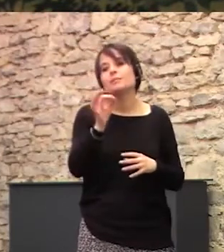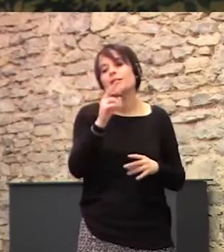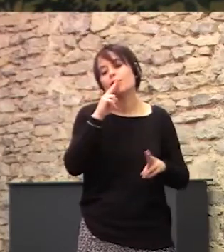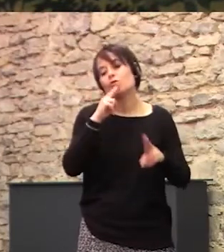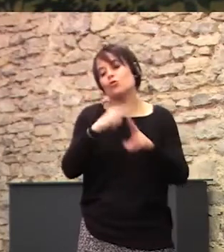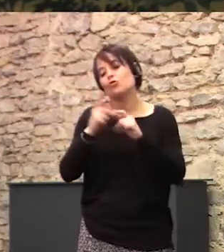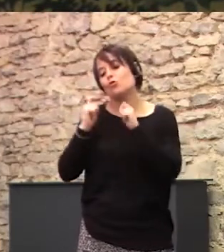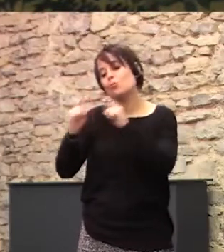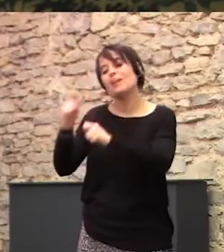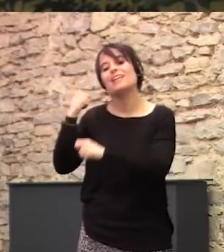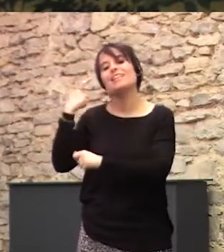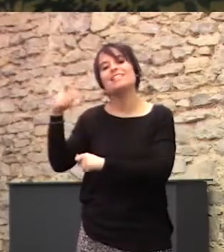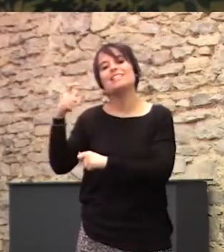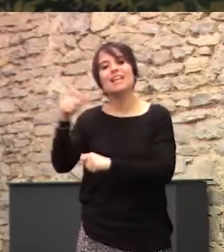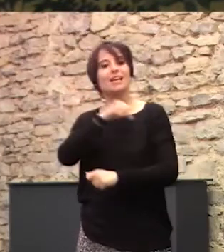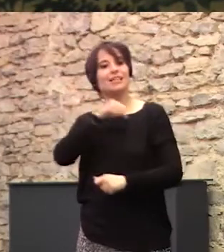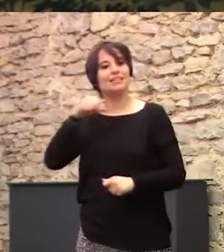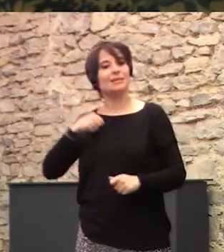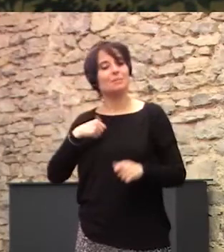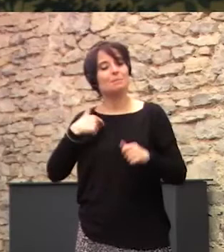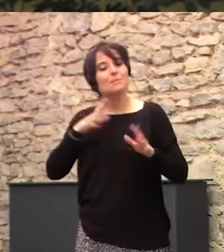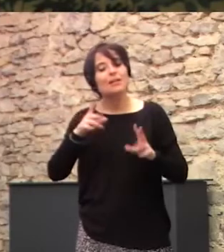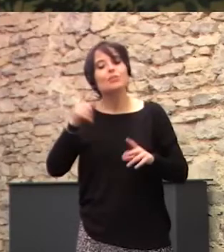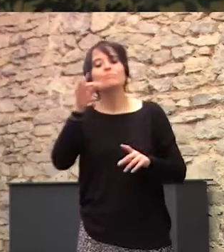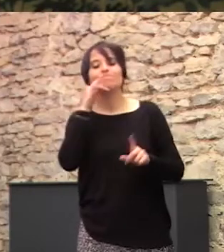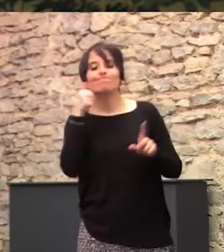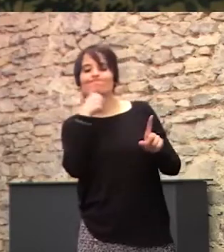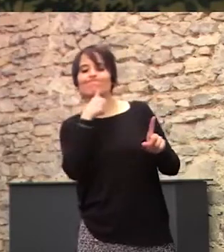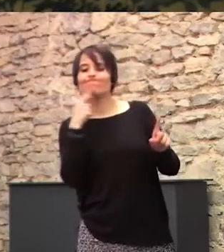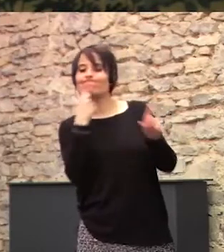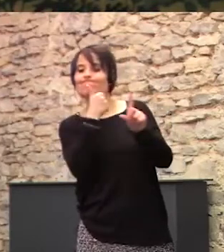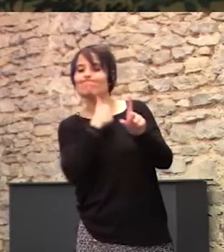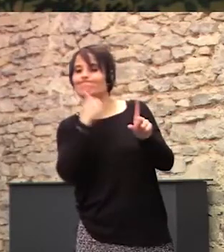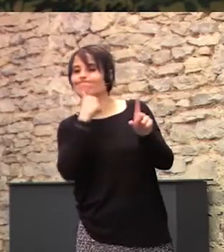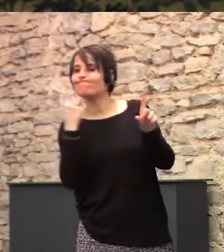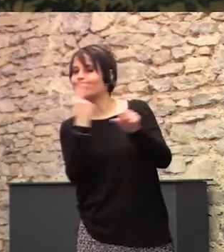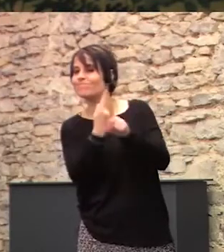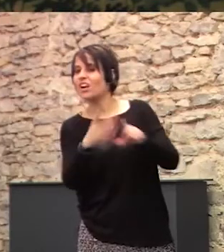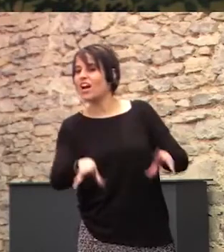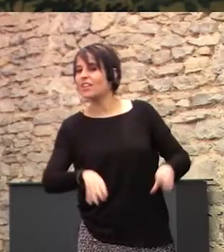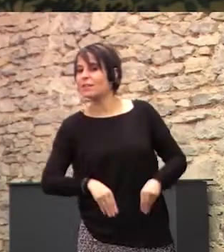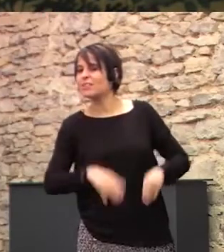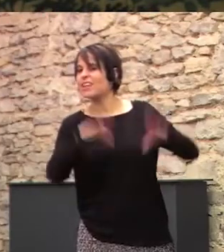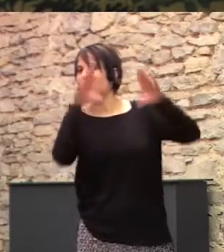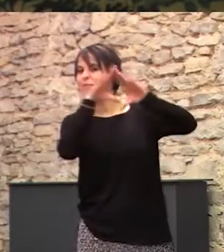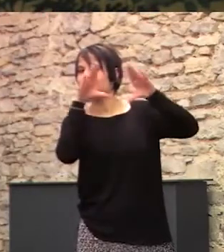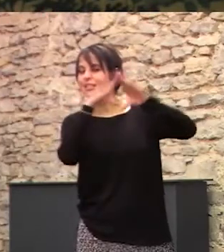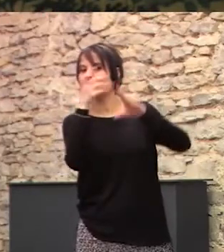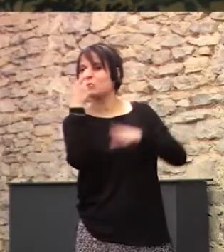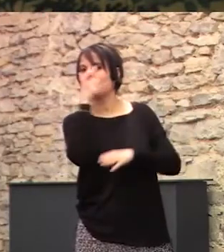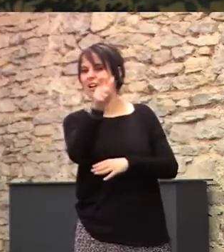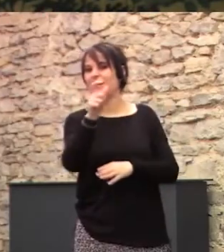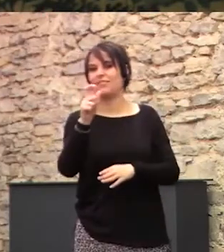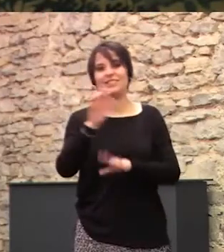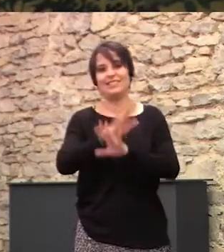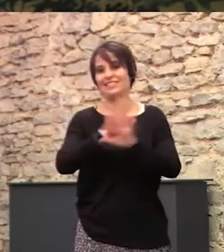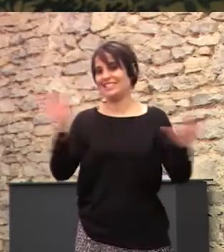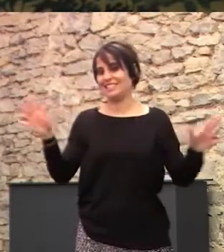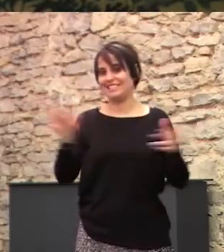Islam emancipador, pero también hay resistencias a aceptar el término feminismo islámico. Ya está.